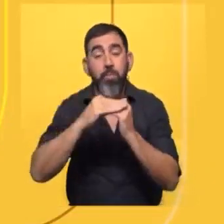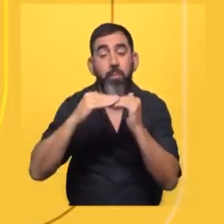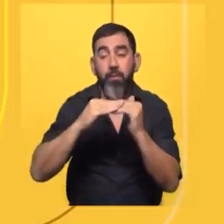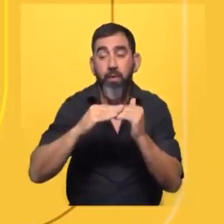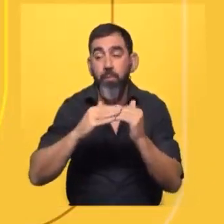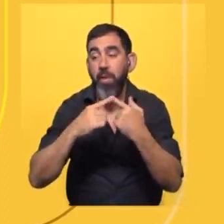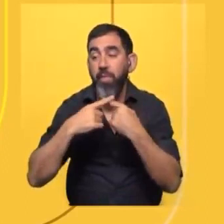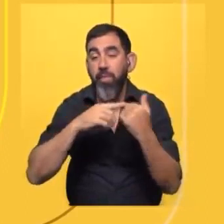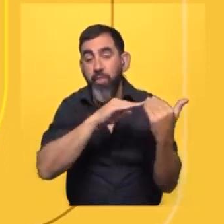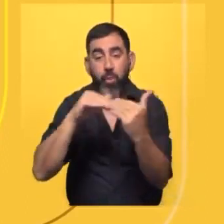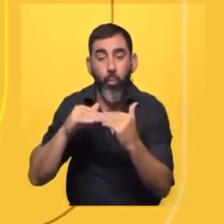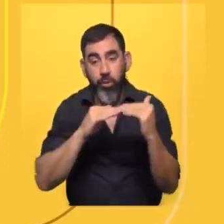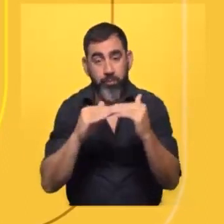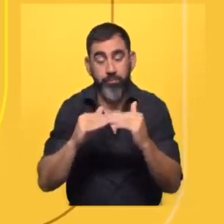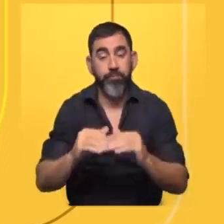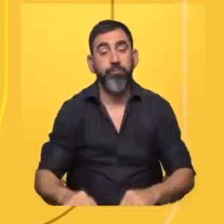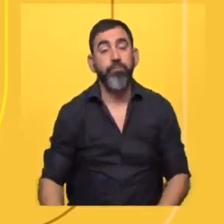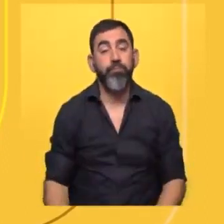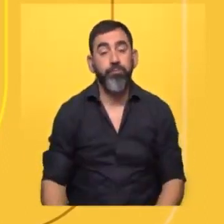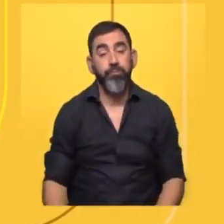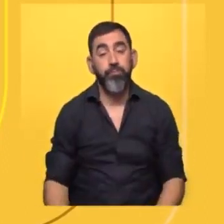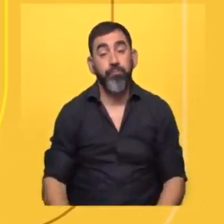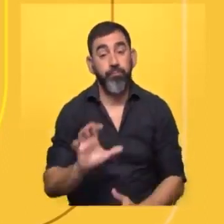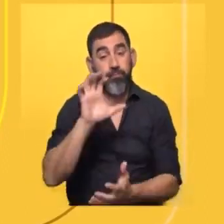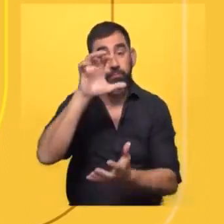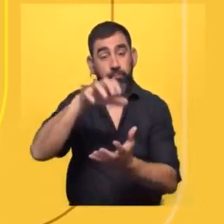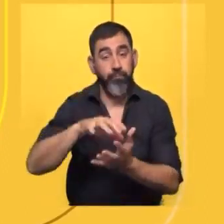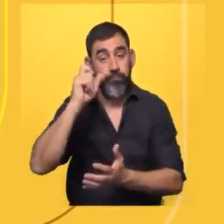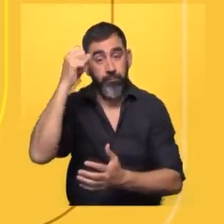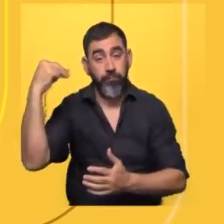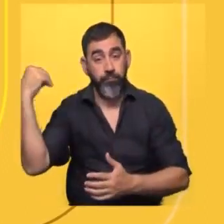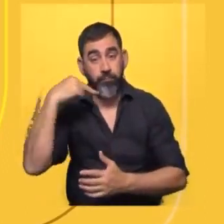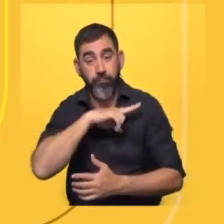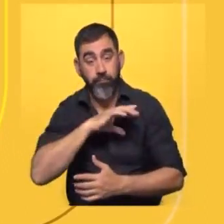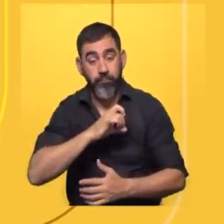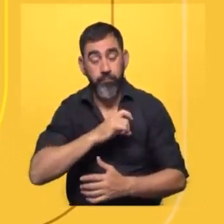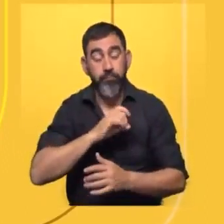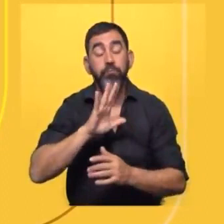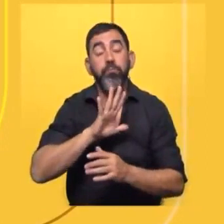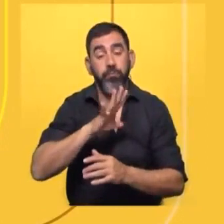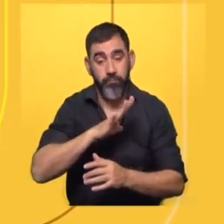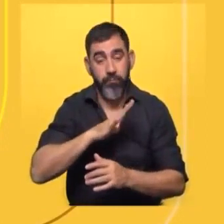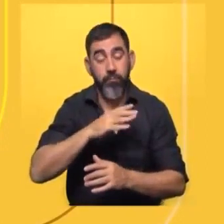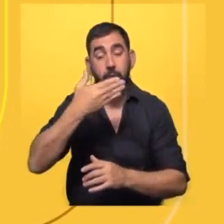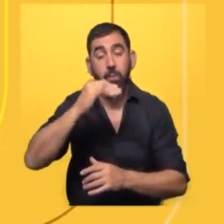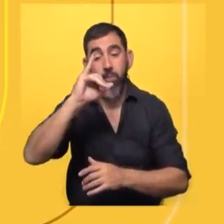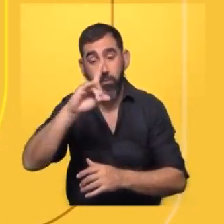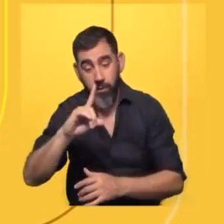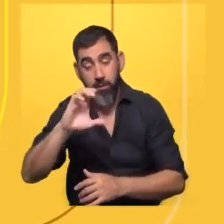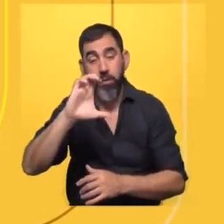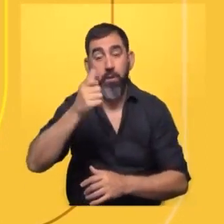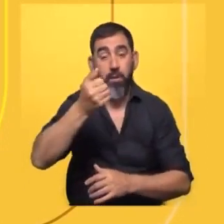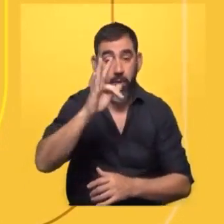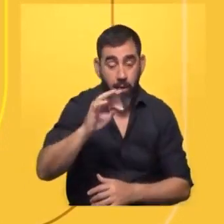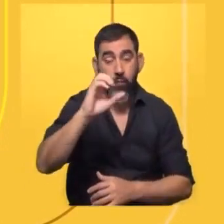de discusión. Con ese diagnóstico, nosotros desde el Centro Nacional de Inteligencia Artificial acudimos al BID, a la CAF, a la OEA,